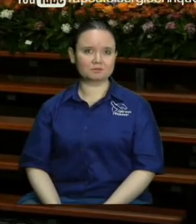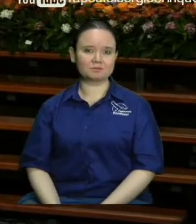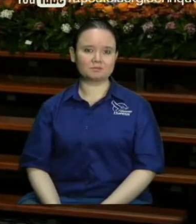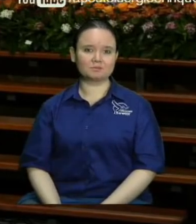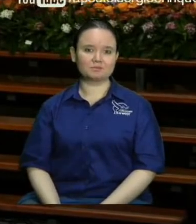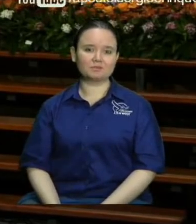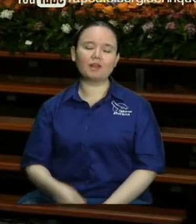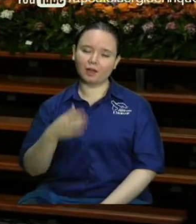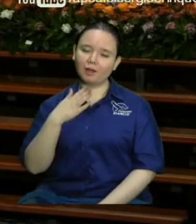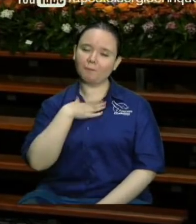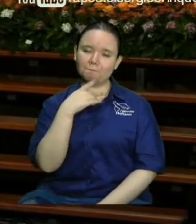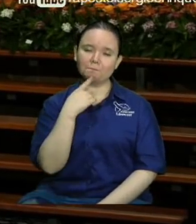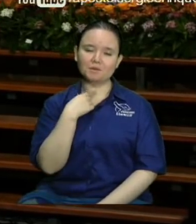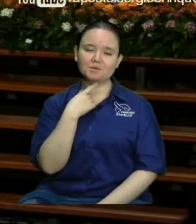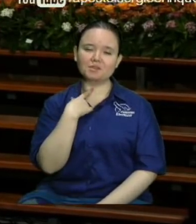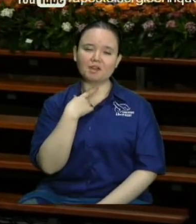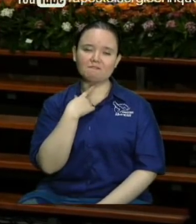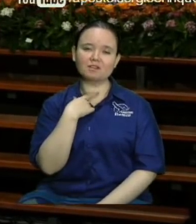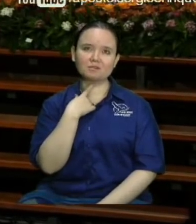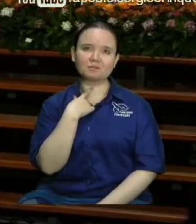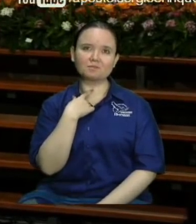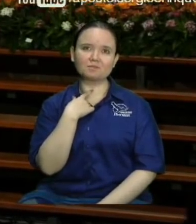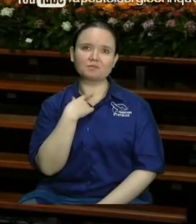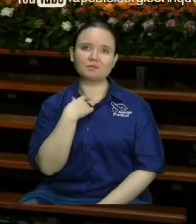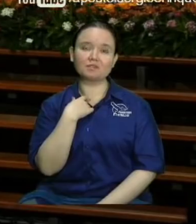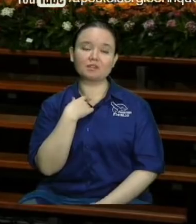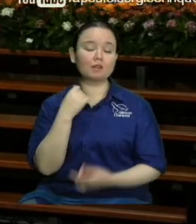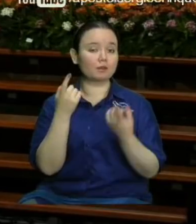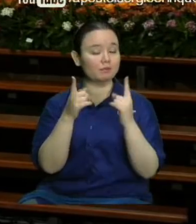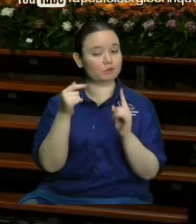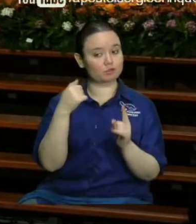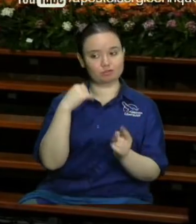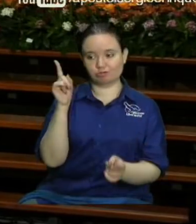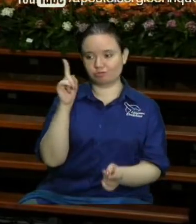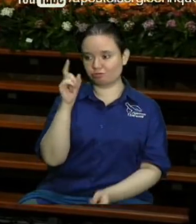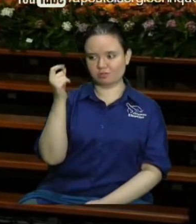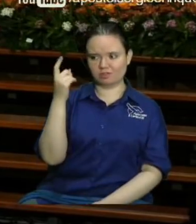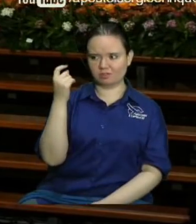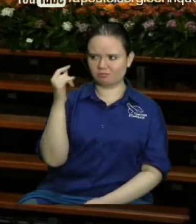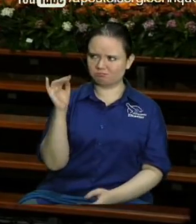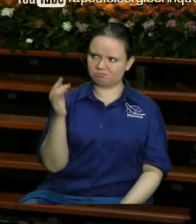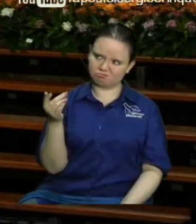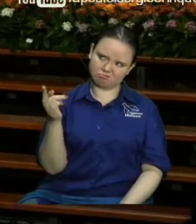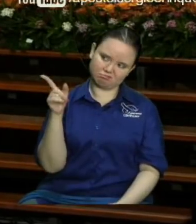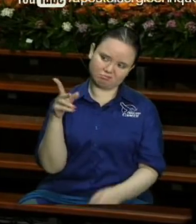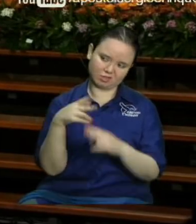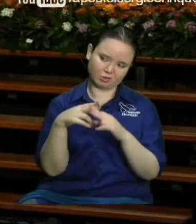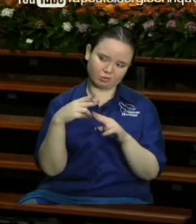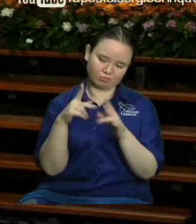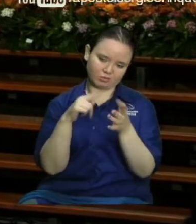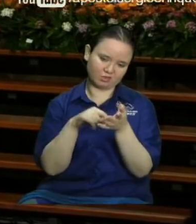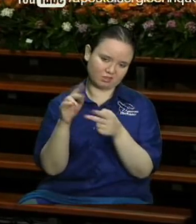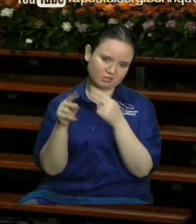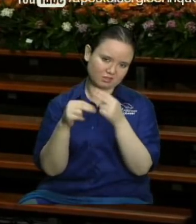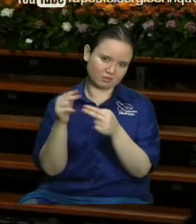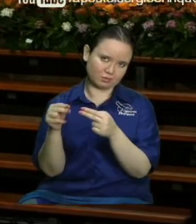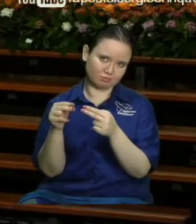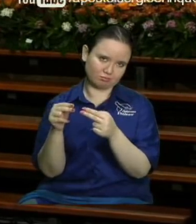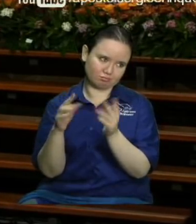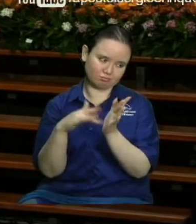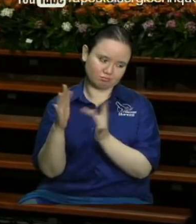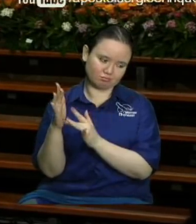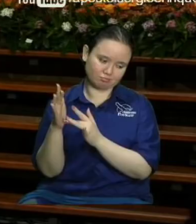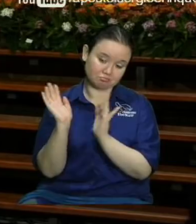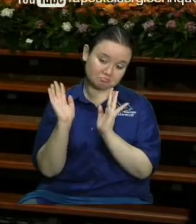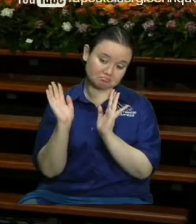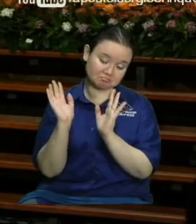Me gustaba. Pero yo no entendía el mensaje. La generación de Jesús. La New Generation son